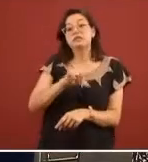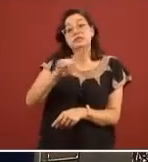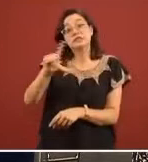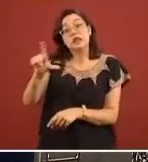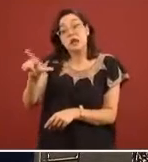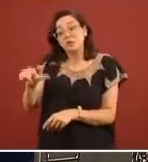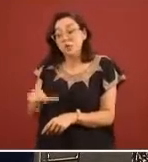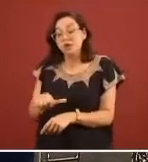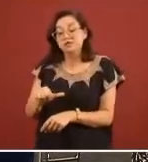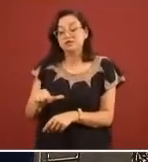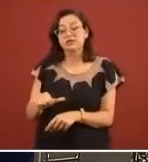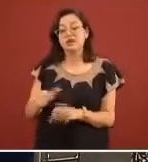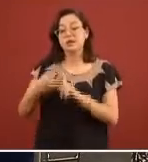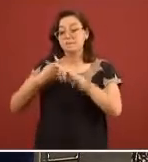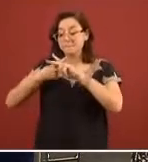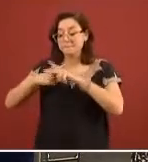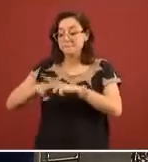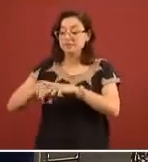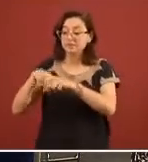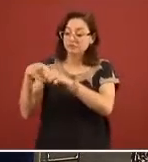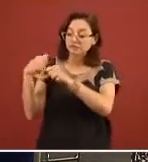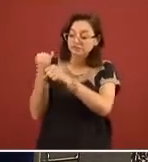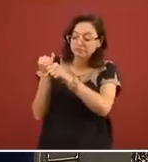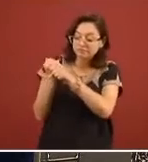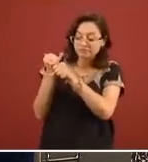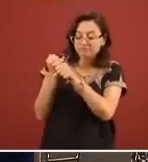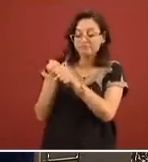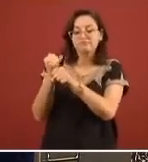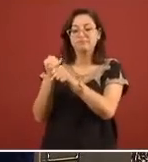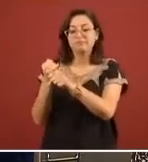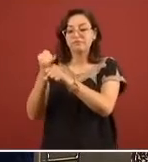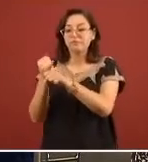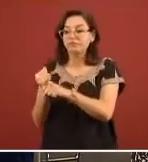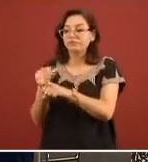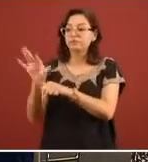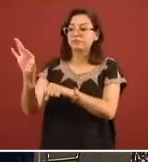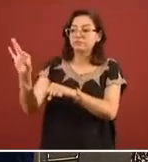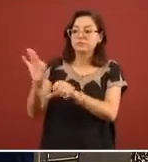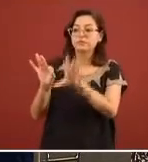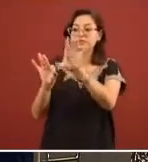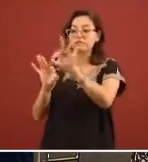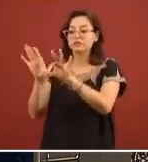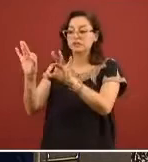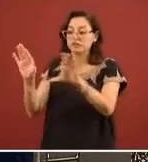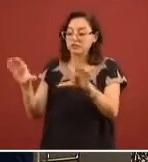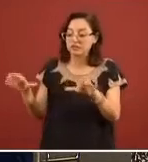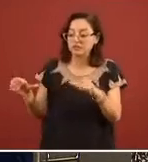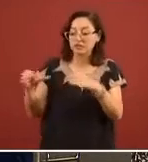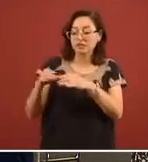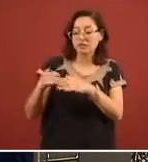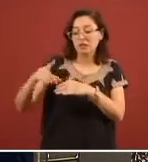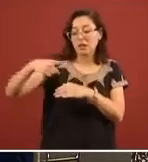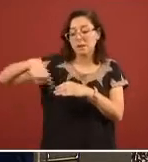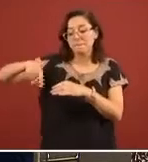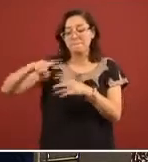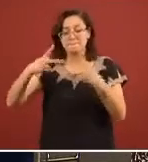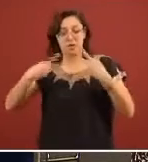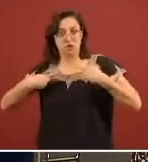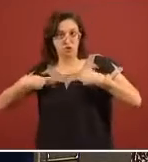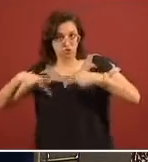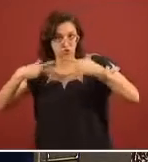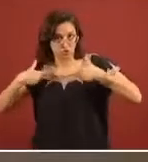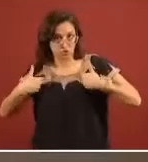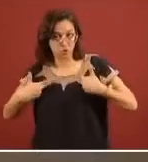se empieza en la fase de investigación clínica, en donde se empieza con un número muy reducido de personas